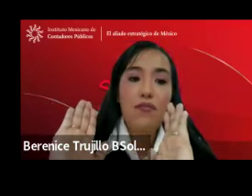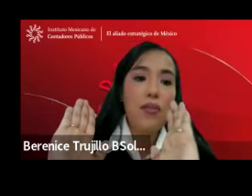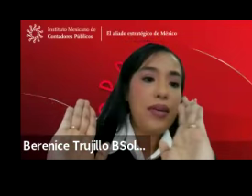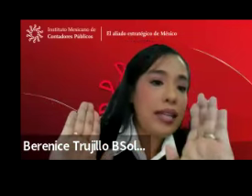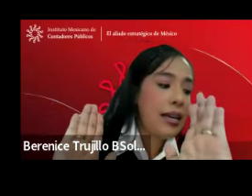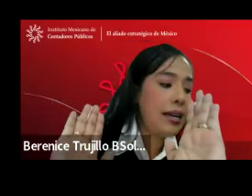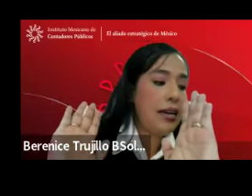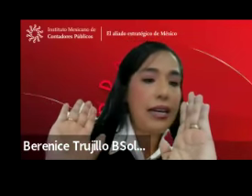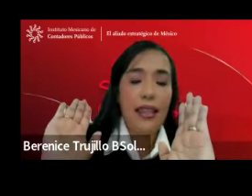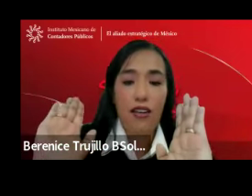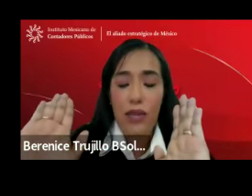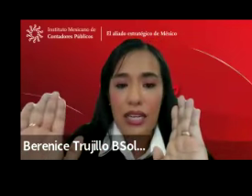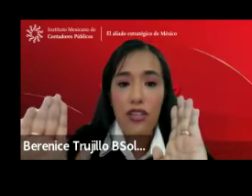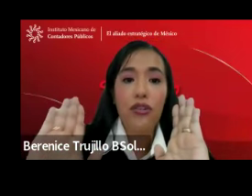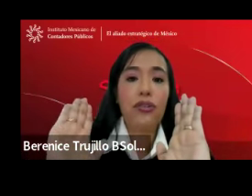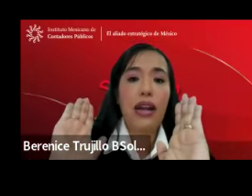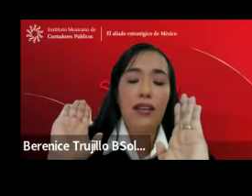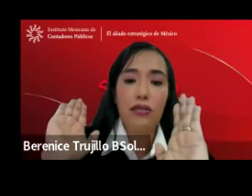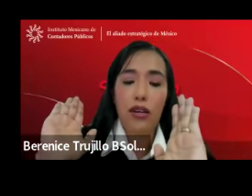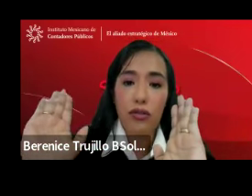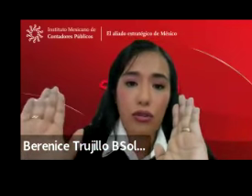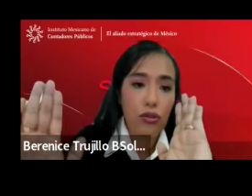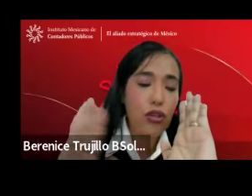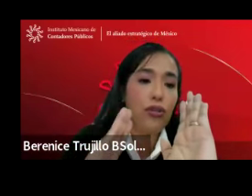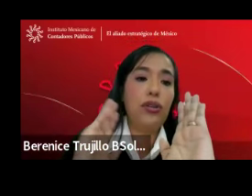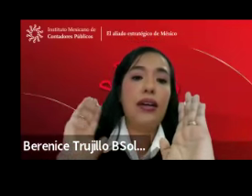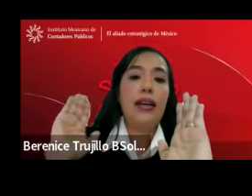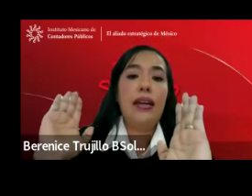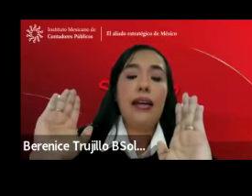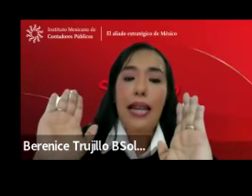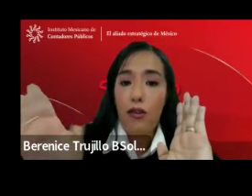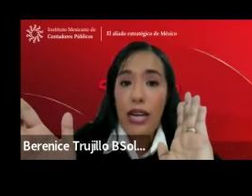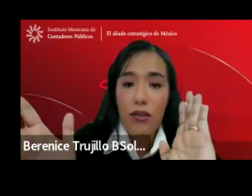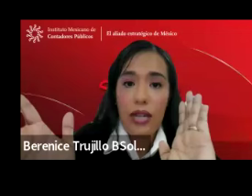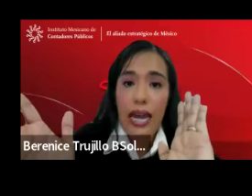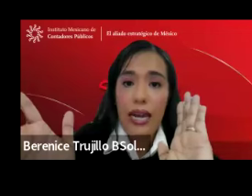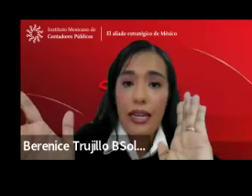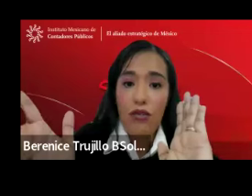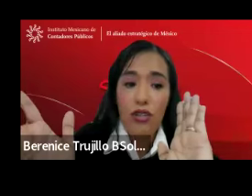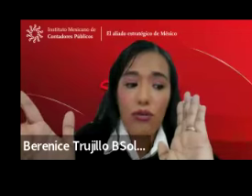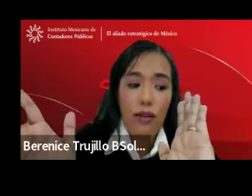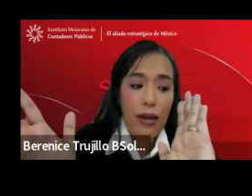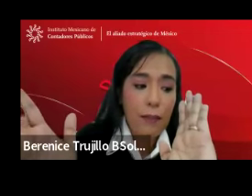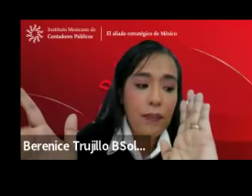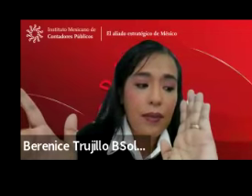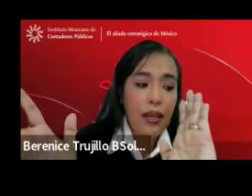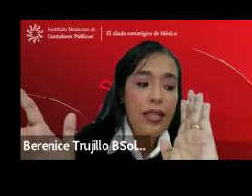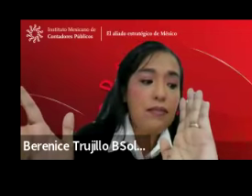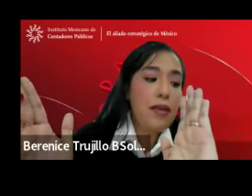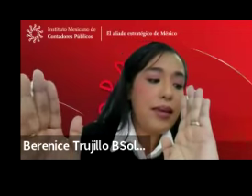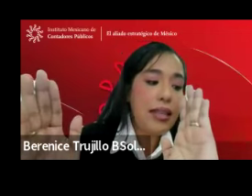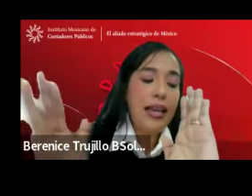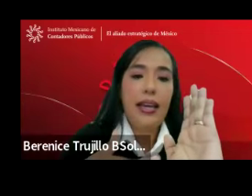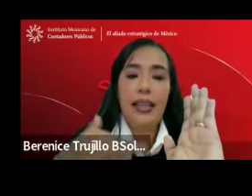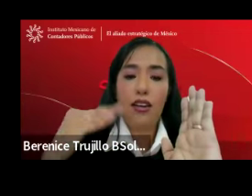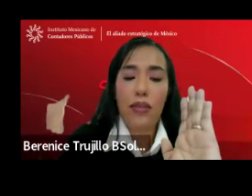INE. Si me pide la denominación, años de constitución, le doy la acta constitutiva.